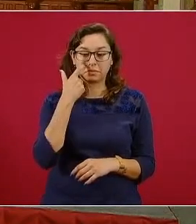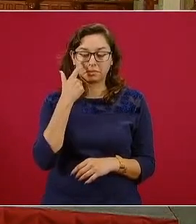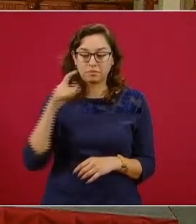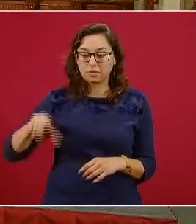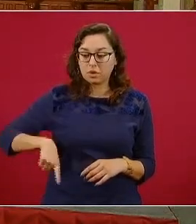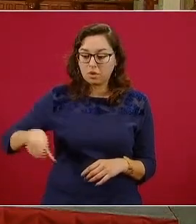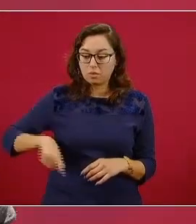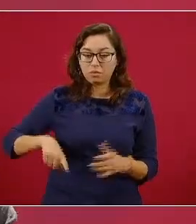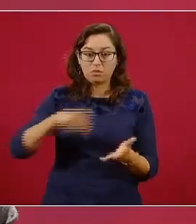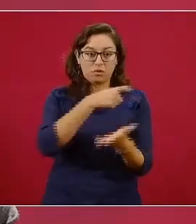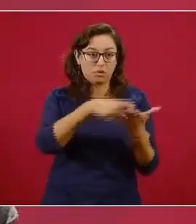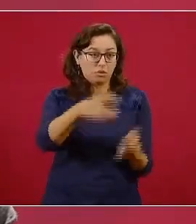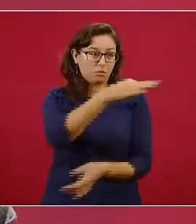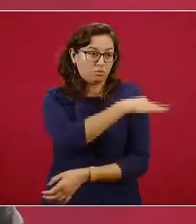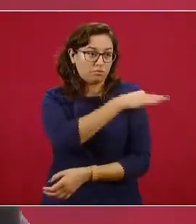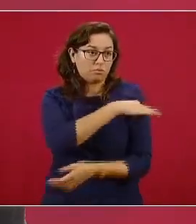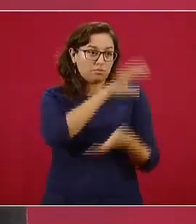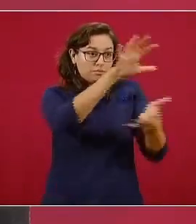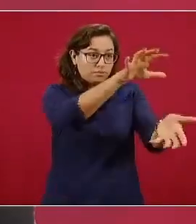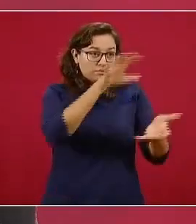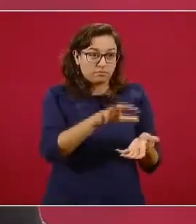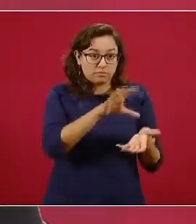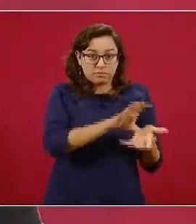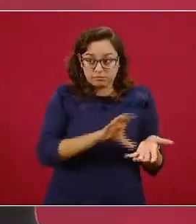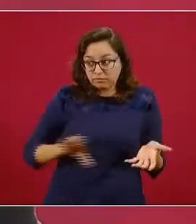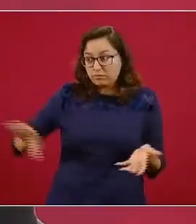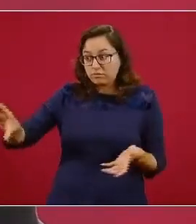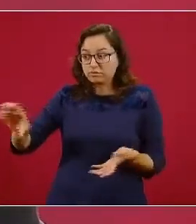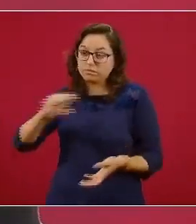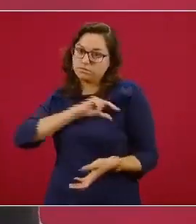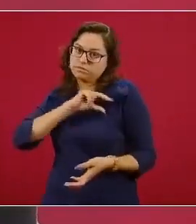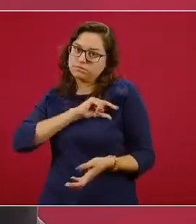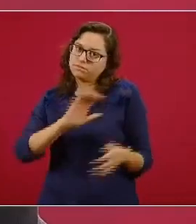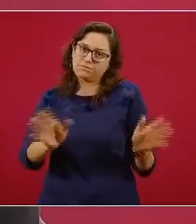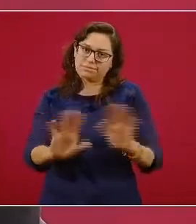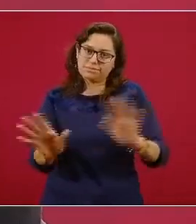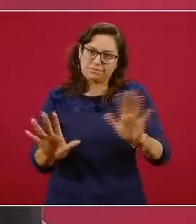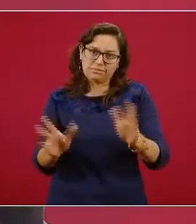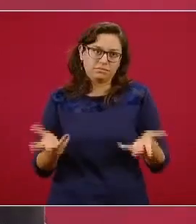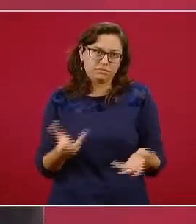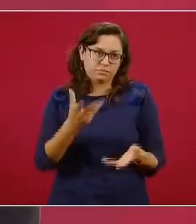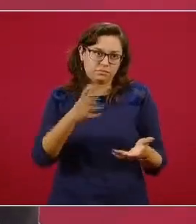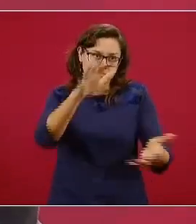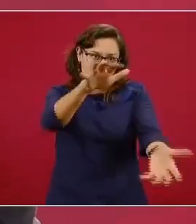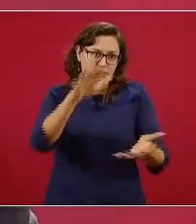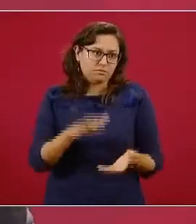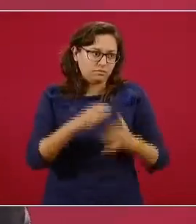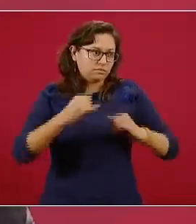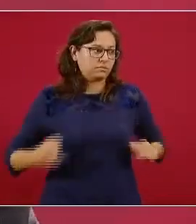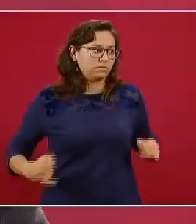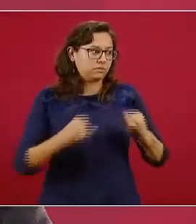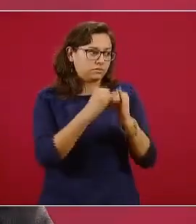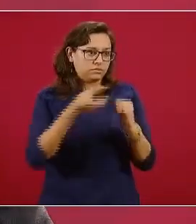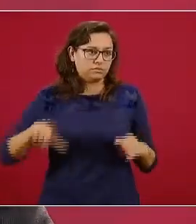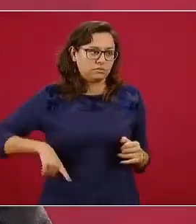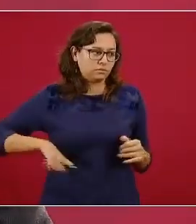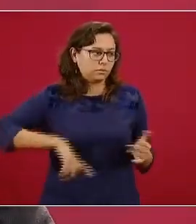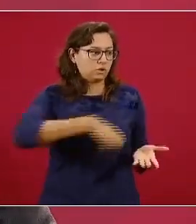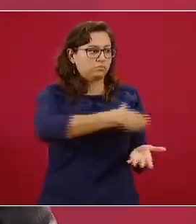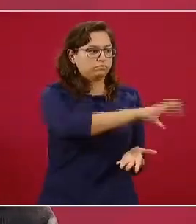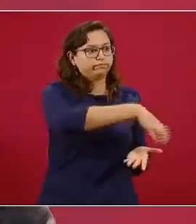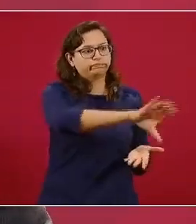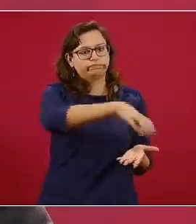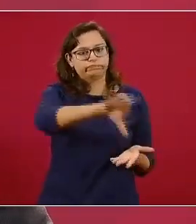El sector salud o el Sistema Nacional de Salud se compone de instituciones públicas, la gran mayoría, y algunas que